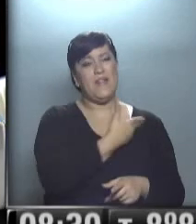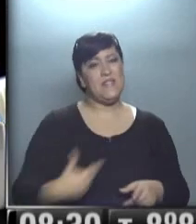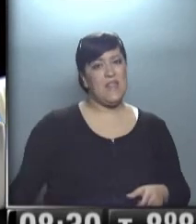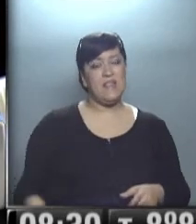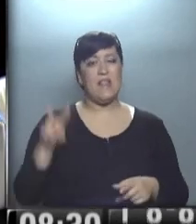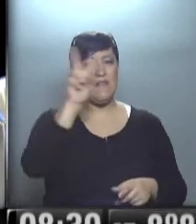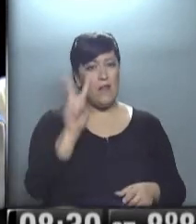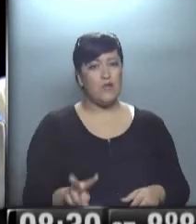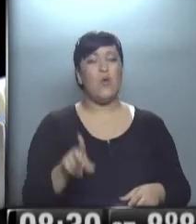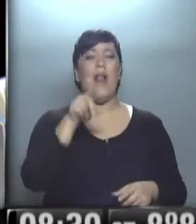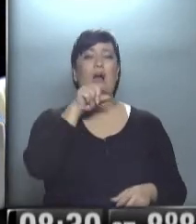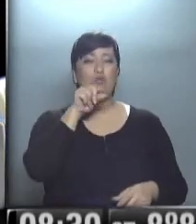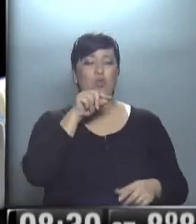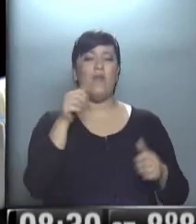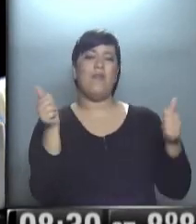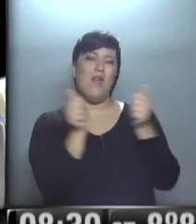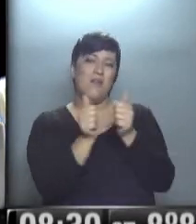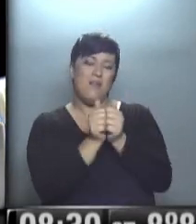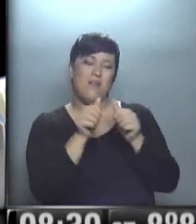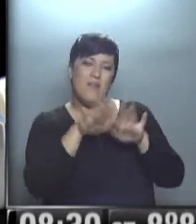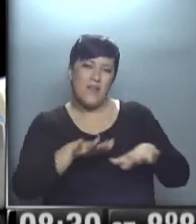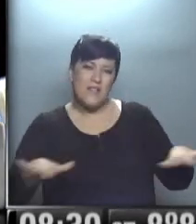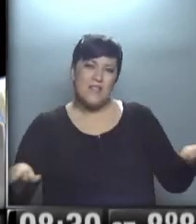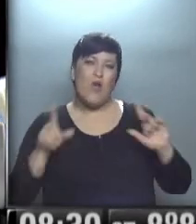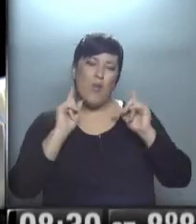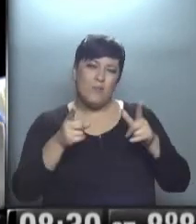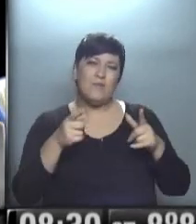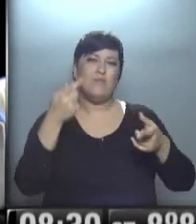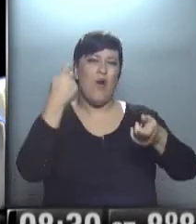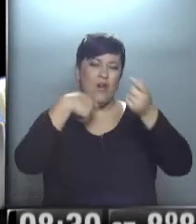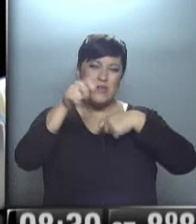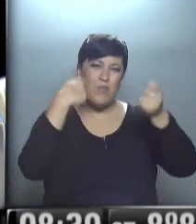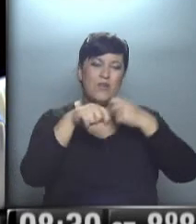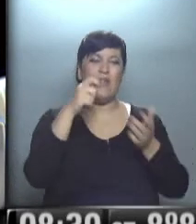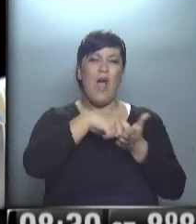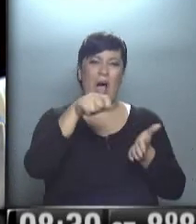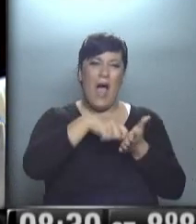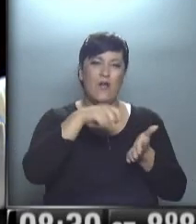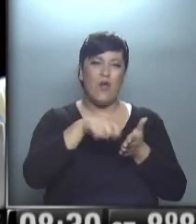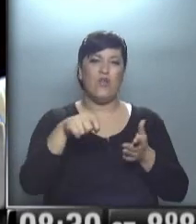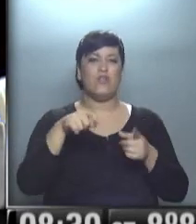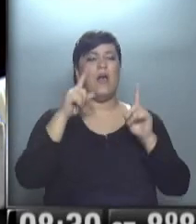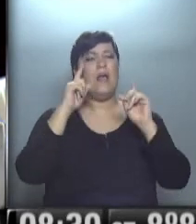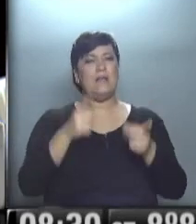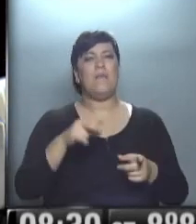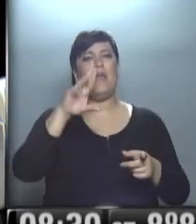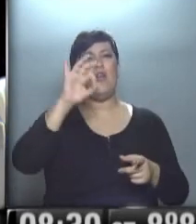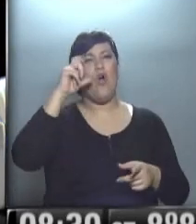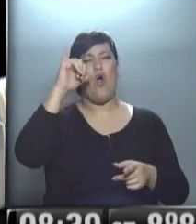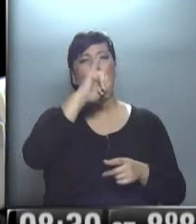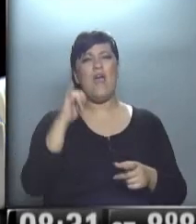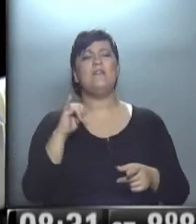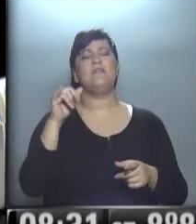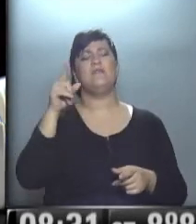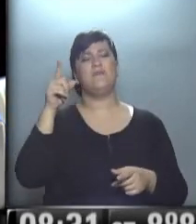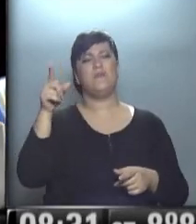cuenta de una foto acompañado por estos chicos que hicieron las importaciones de arroz y la negativa sistemática de roes hacia las cero portadores